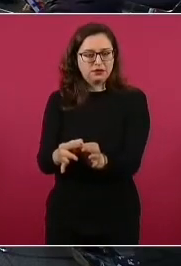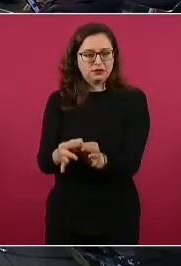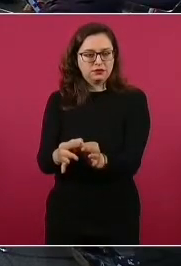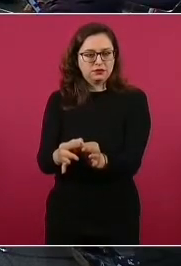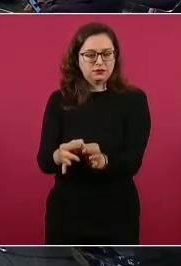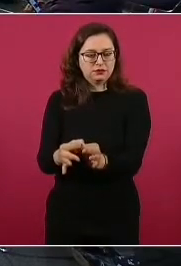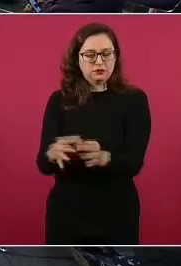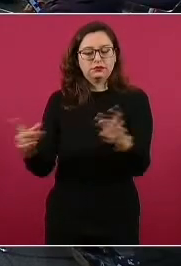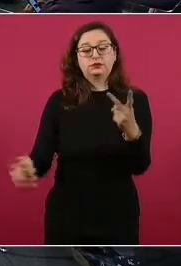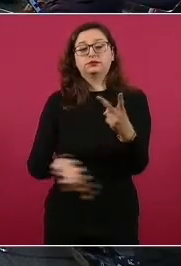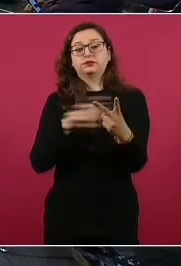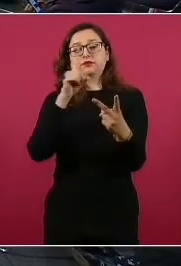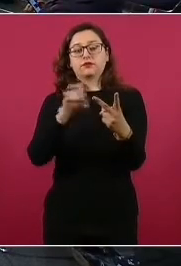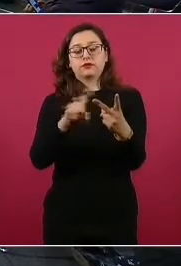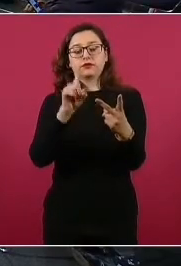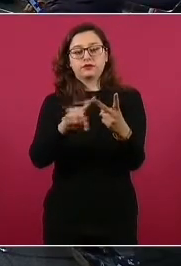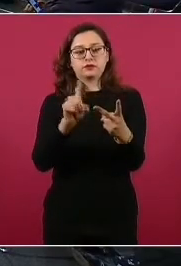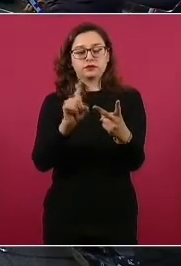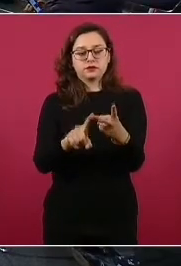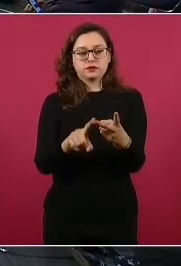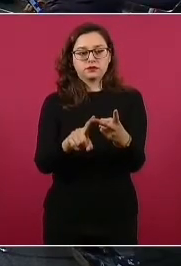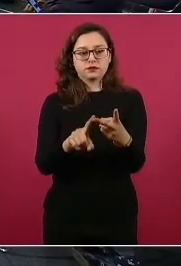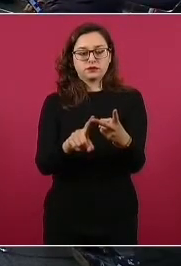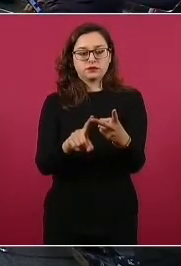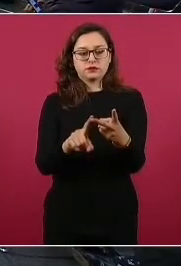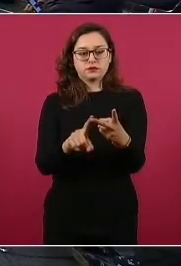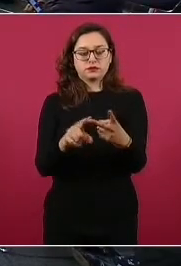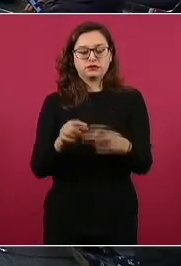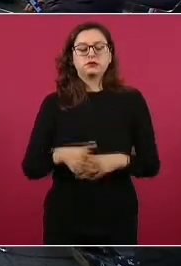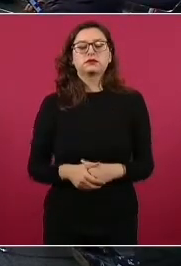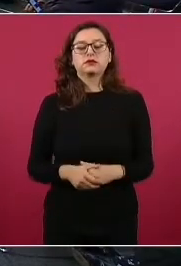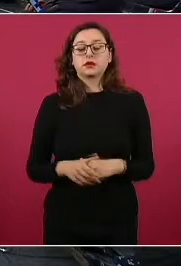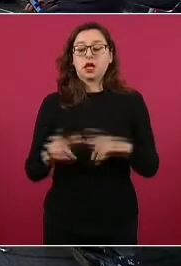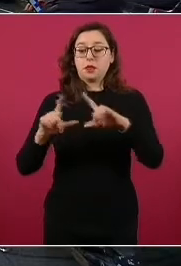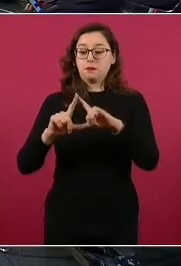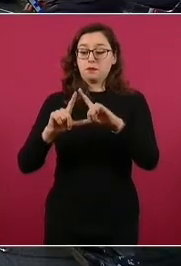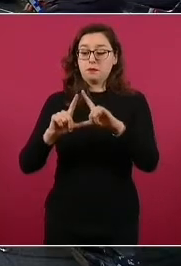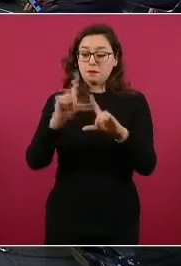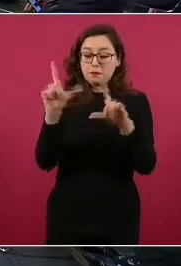Dos, en el caso de México